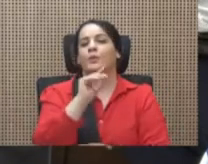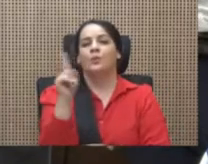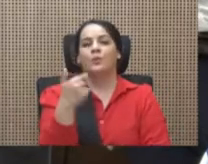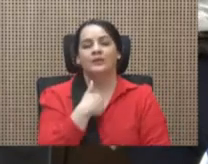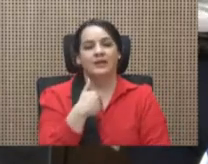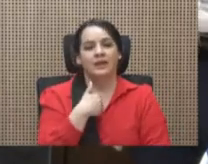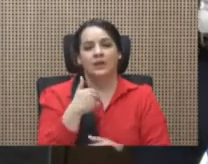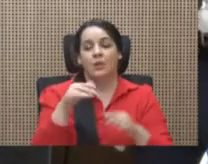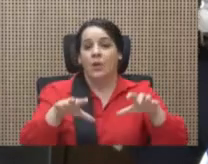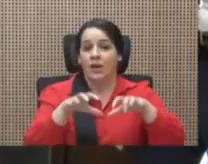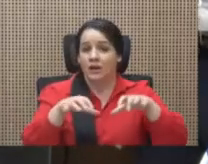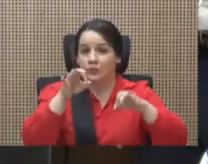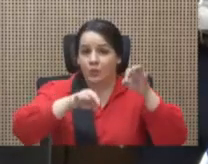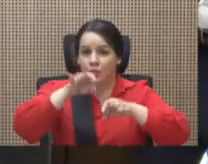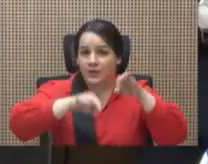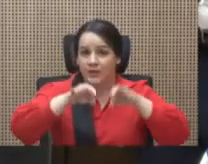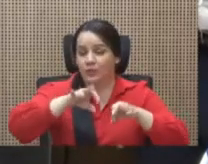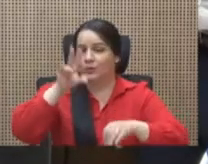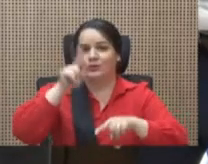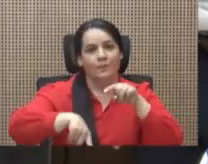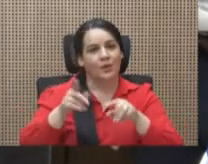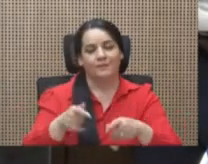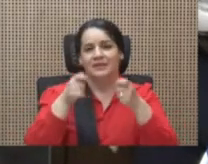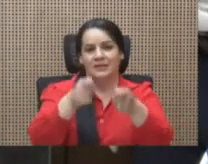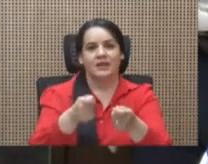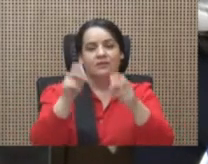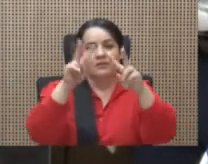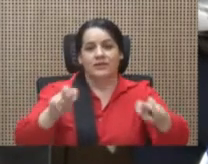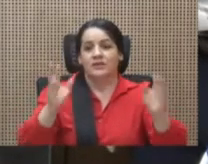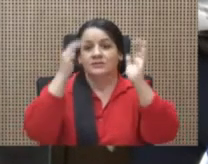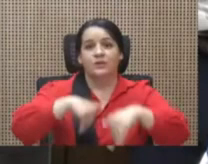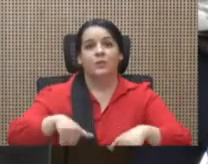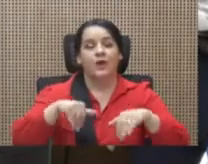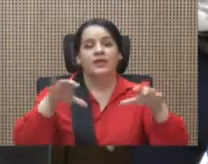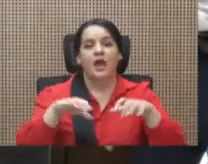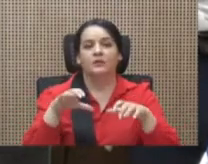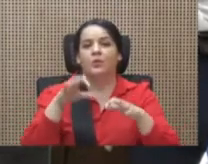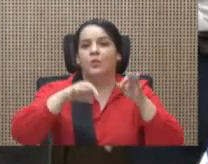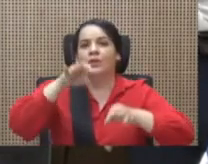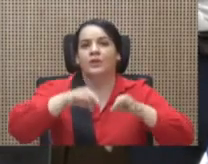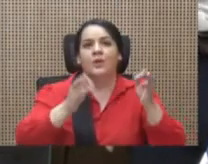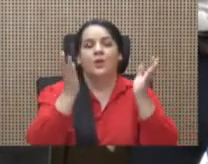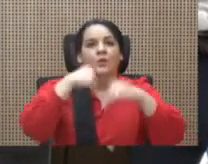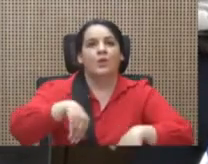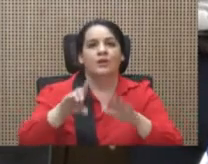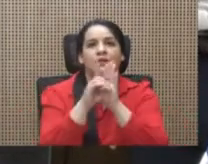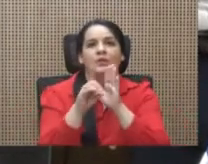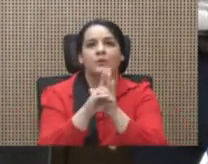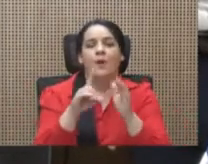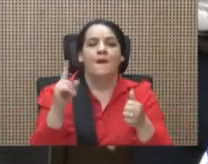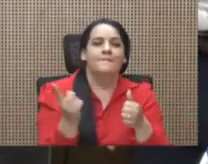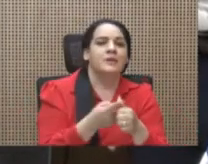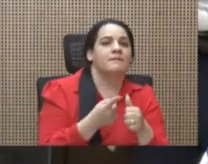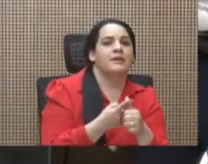acto jurídico, no se puede presentar la revisión. Por lo tanto, si no existe acto jurídico, tampoco existe un derecho de estar primero en la